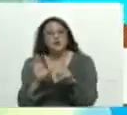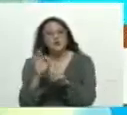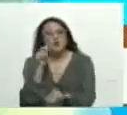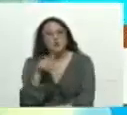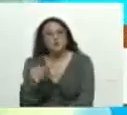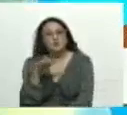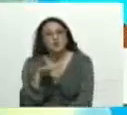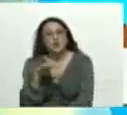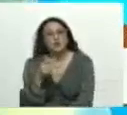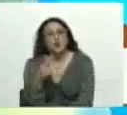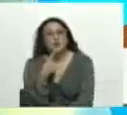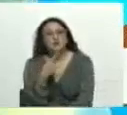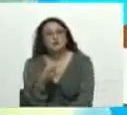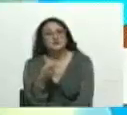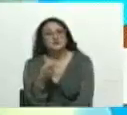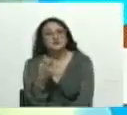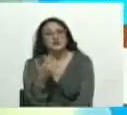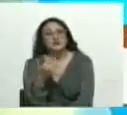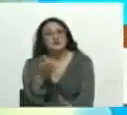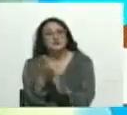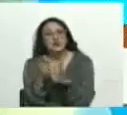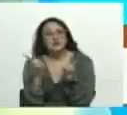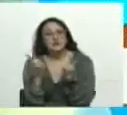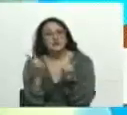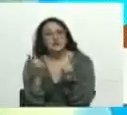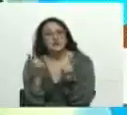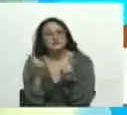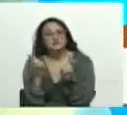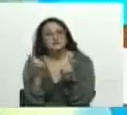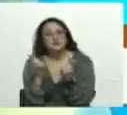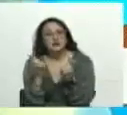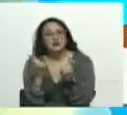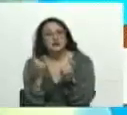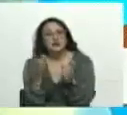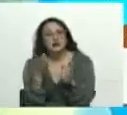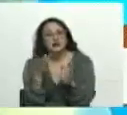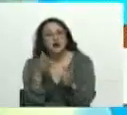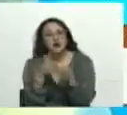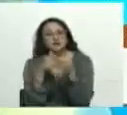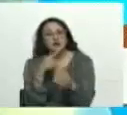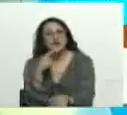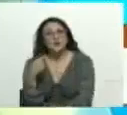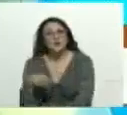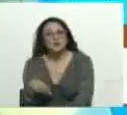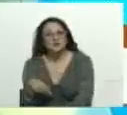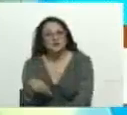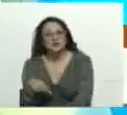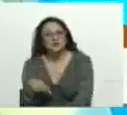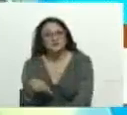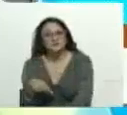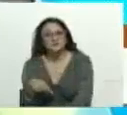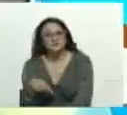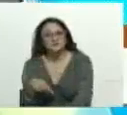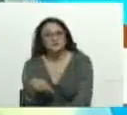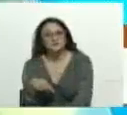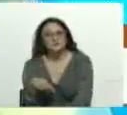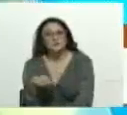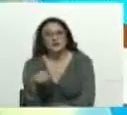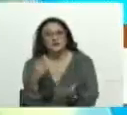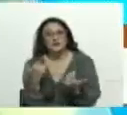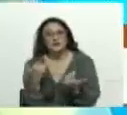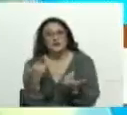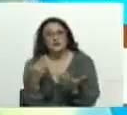y lo dicen abiertamente cuando pongo el caso de la censura que le quieren aplicar a Rusia o que le aplican a Rusia en este momento y de la censura